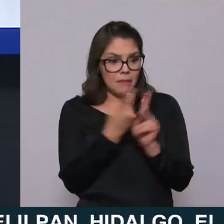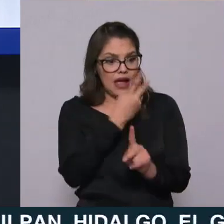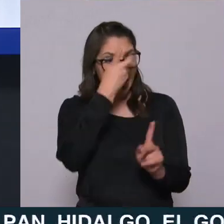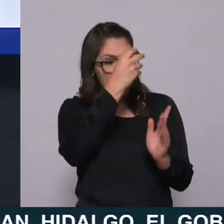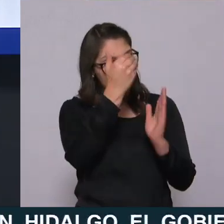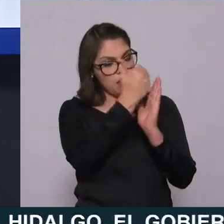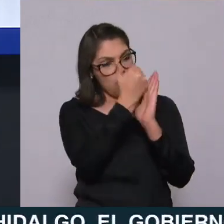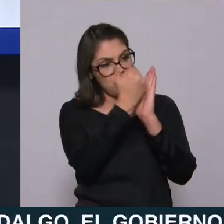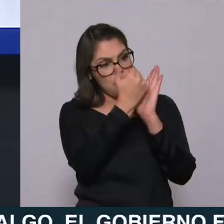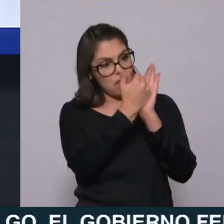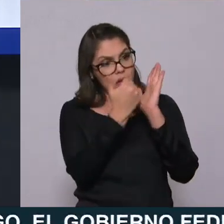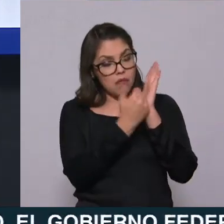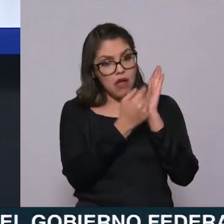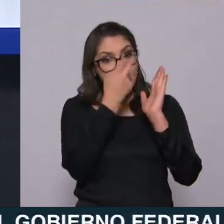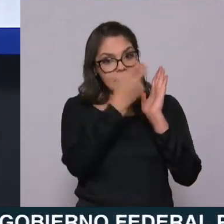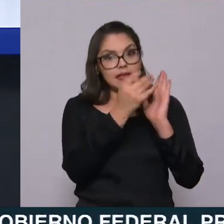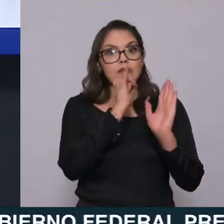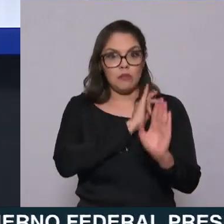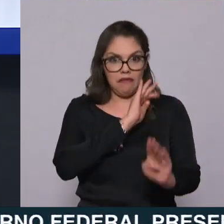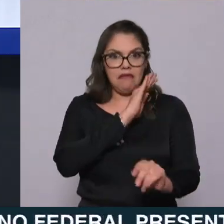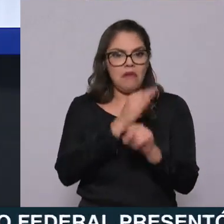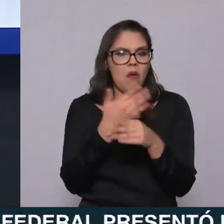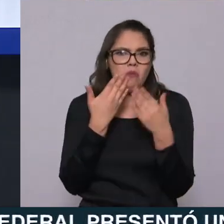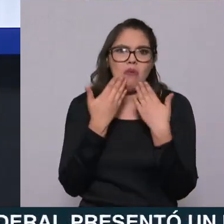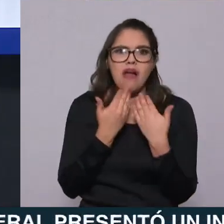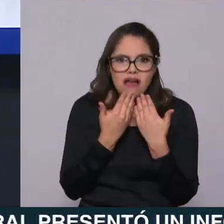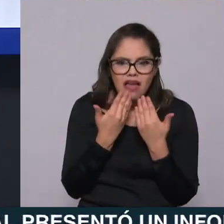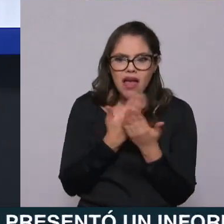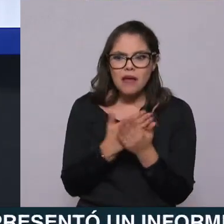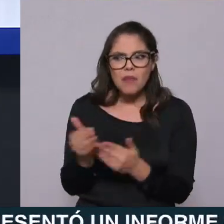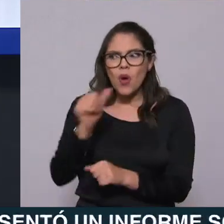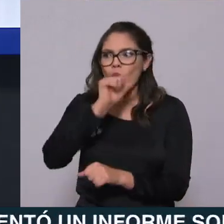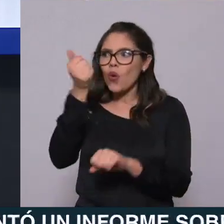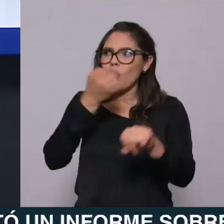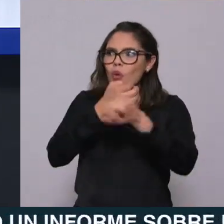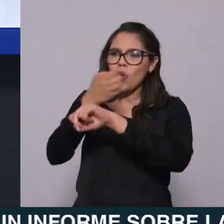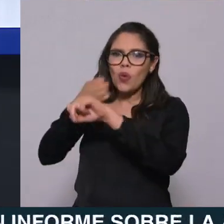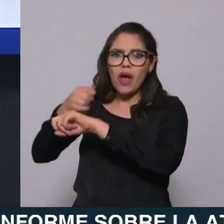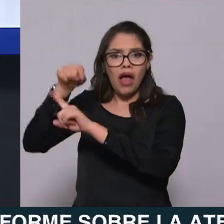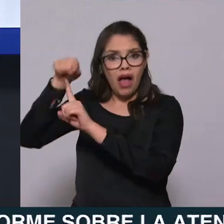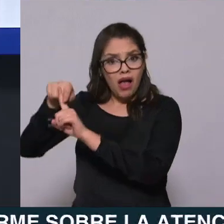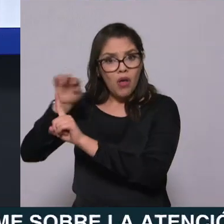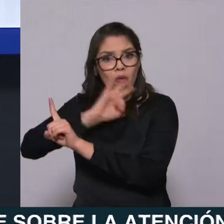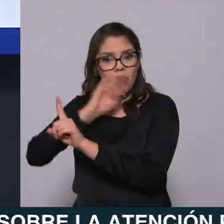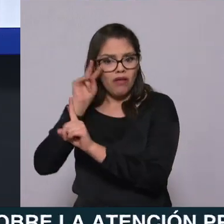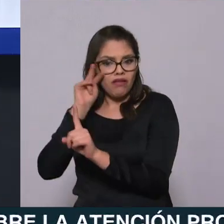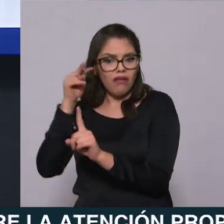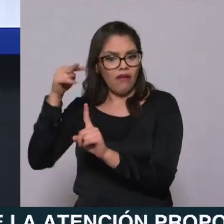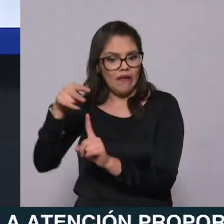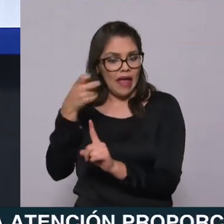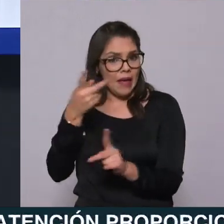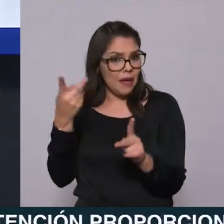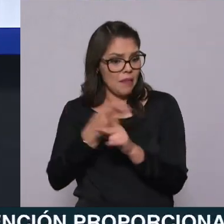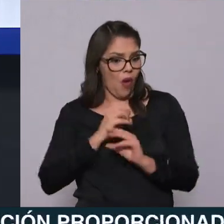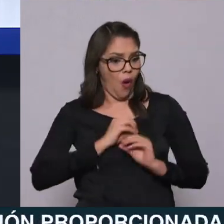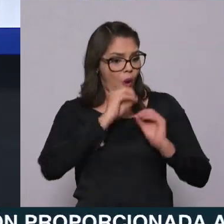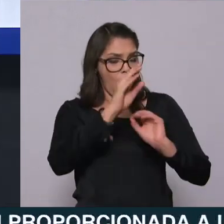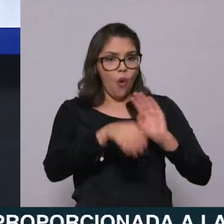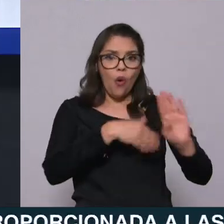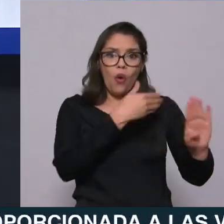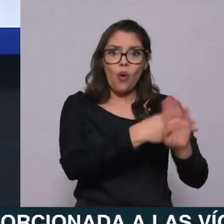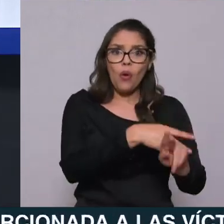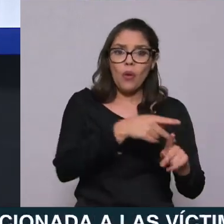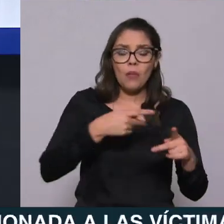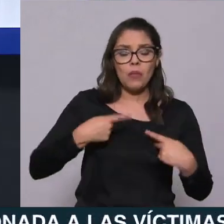estados en nuestro país, un país de avanzada, un país de derechos, en los que no se visibilicen los crímenes de odio para la